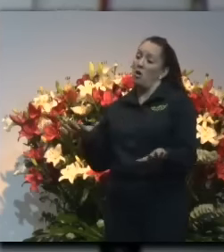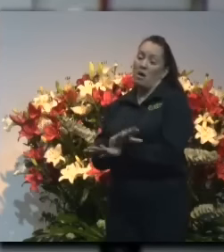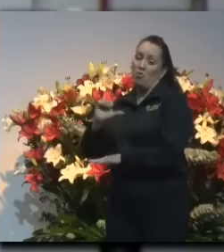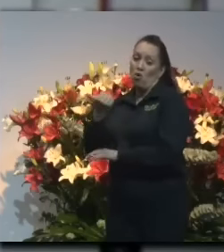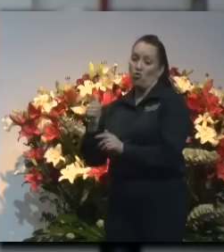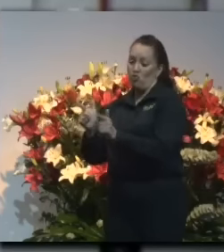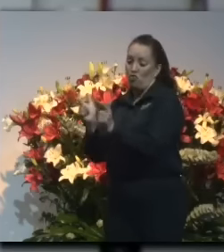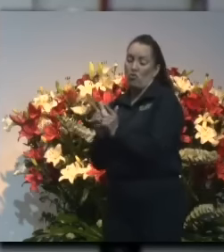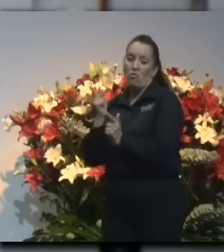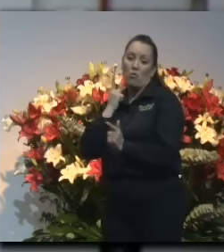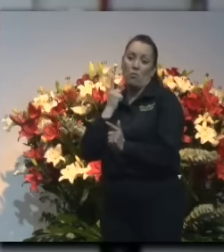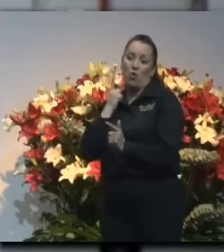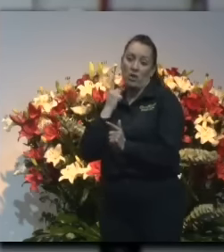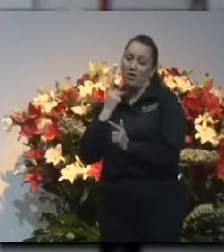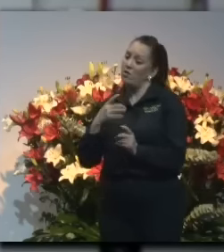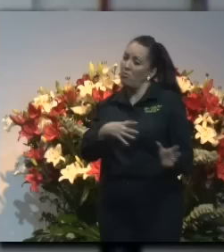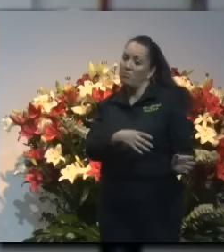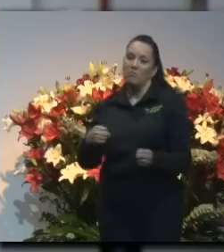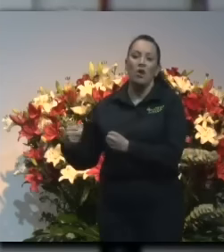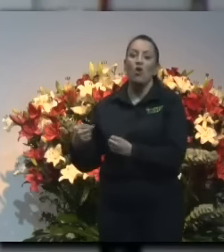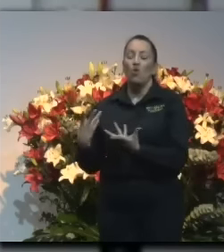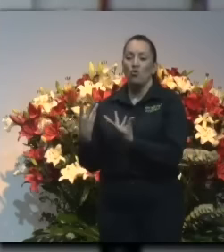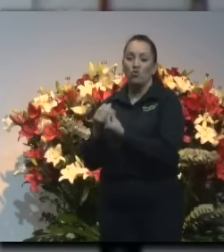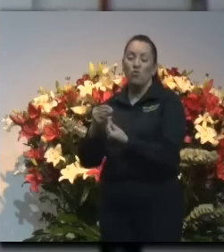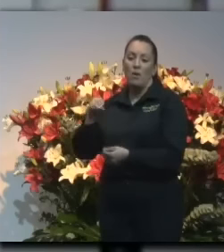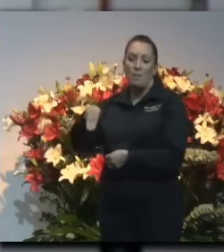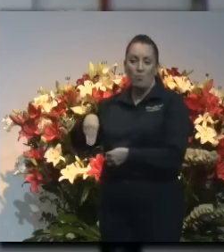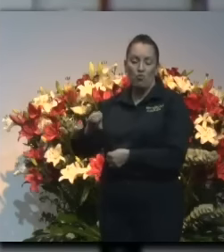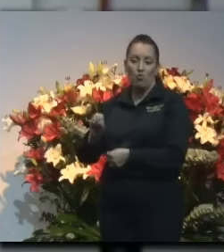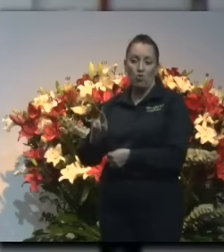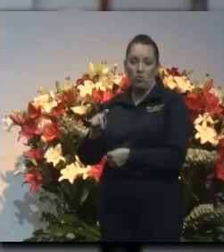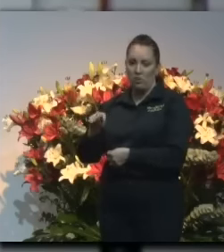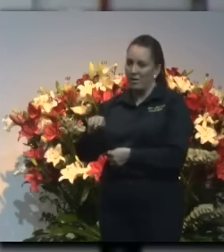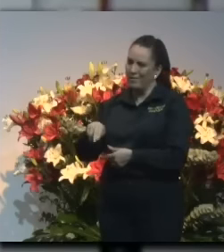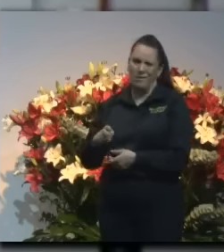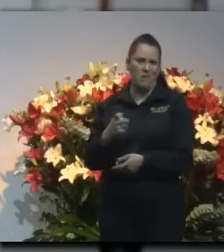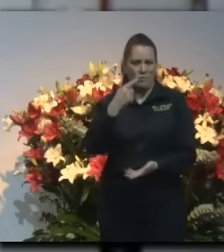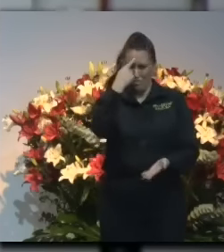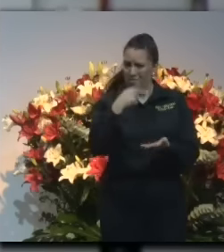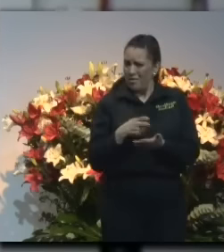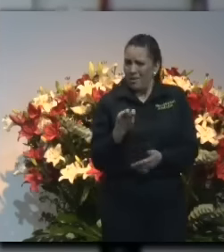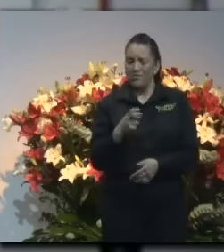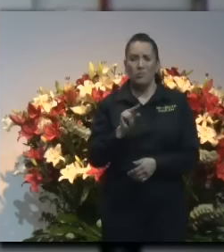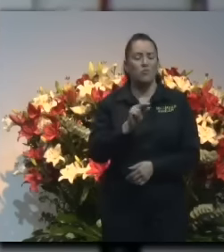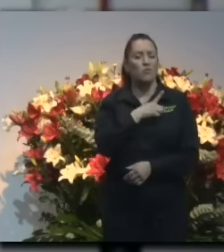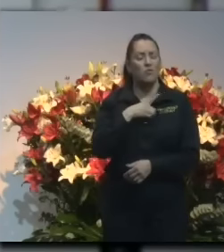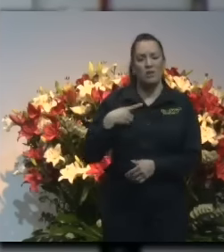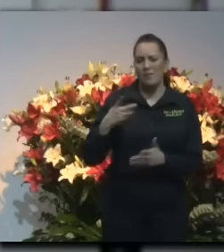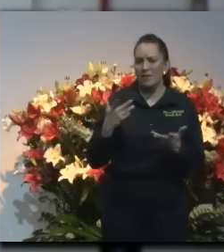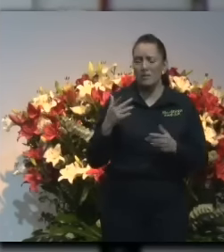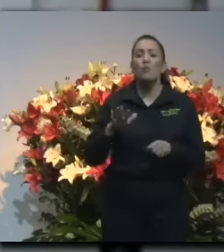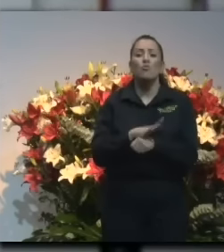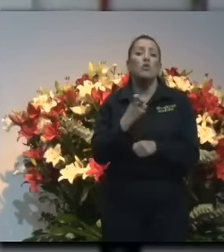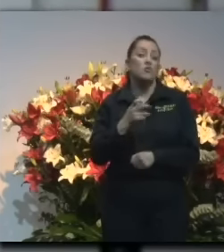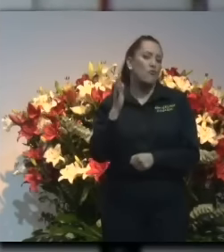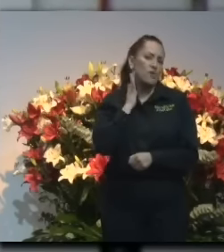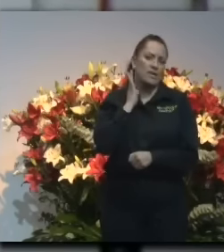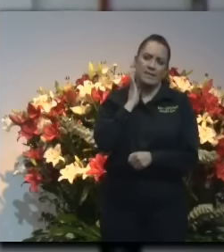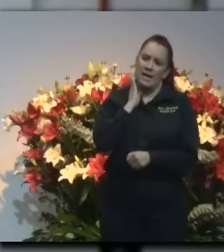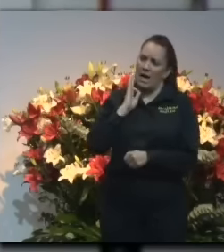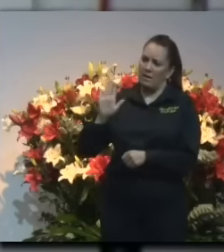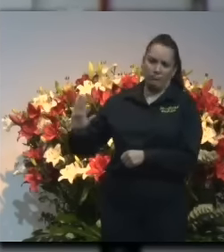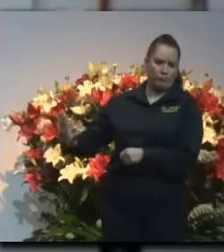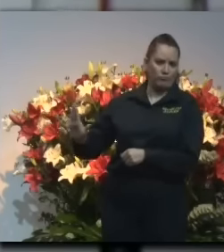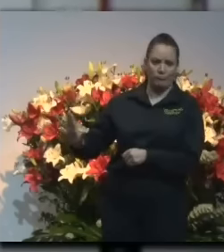Morena. Yo eso sí no lo voy a hacer. Yo creo que la corrupción, por eso quiero un fiscal autónomo, quiero una auditoría superior de la Federación autónoma que tenga